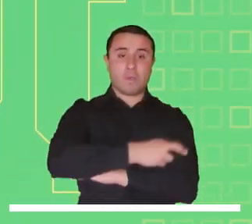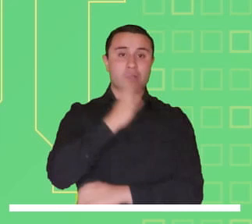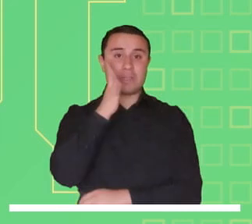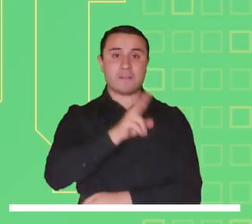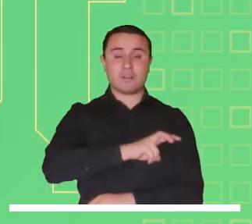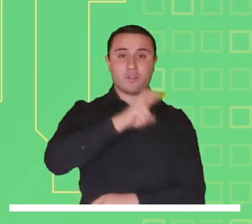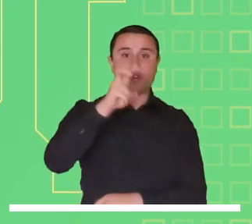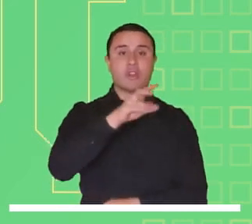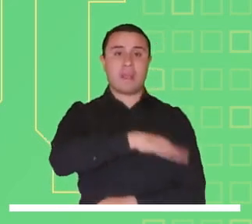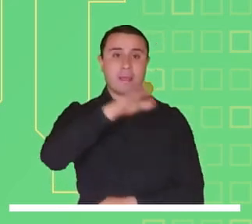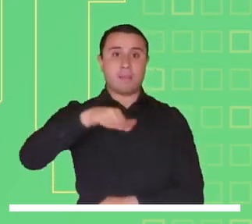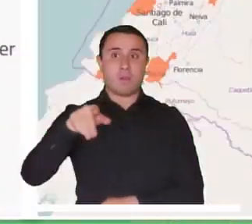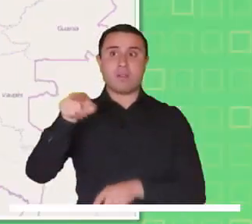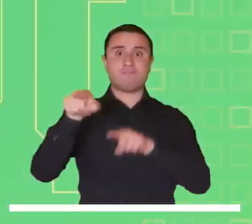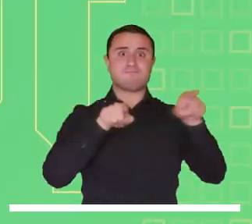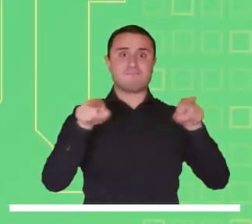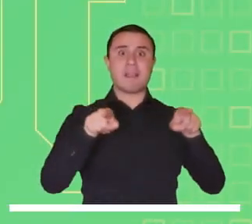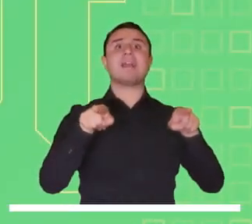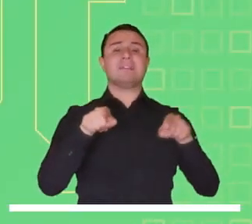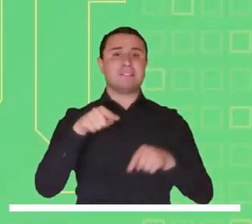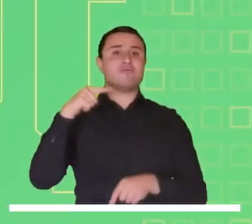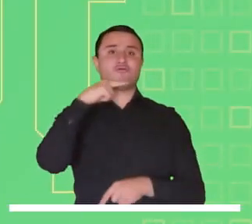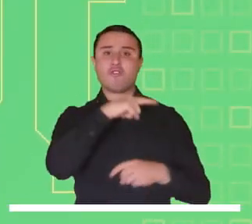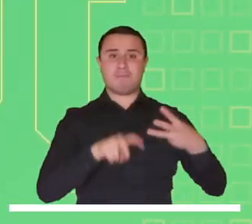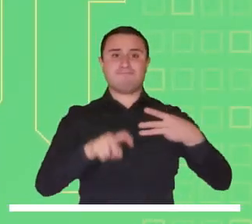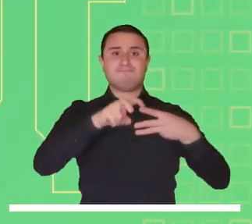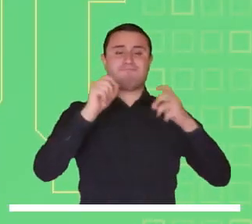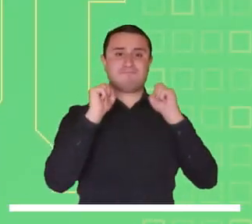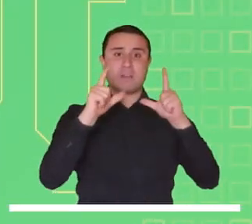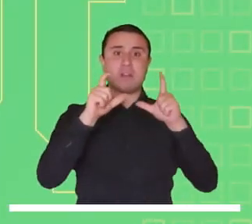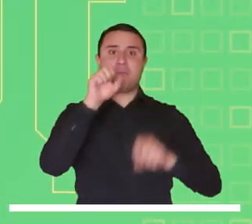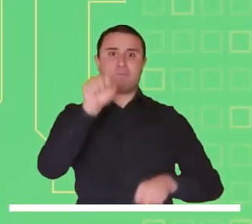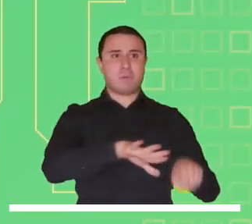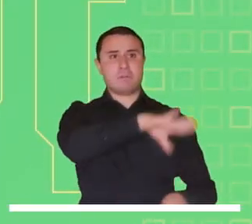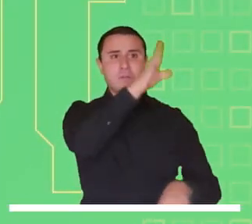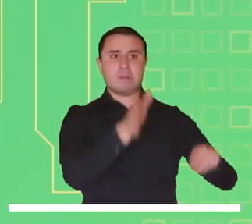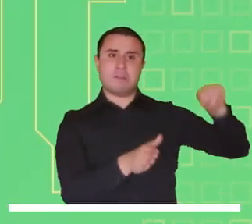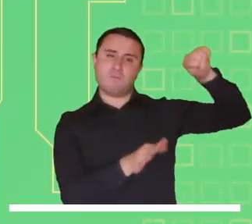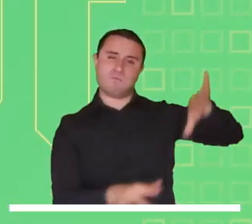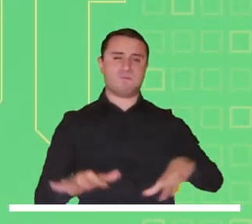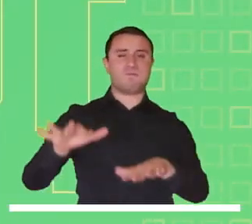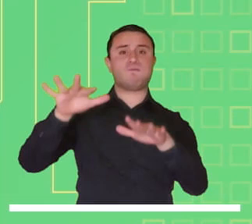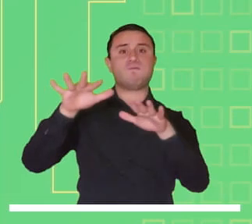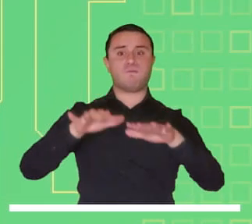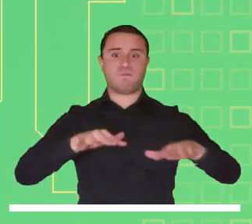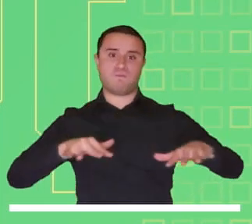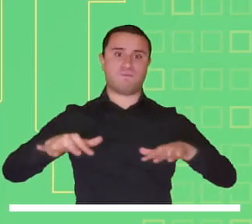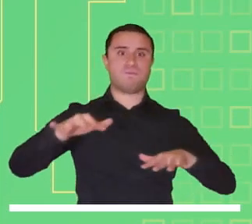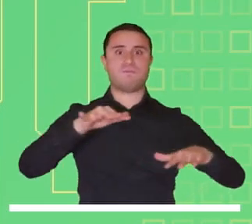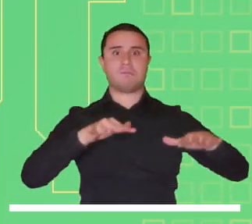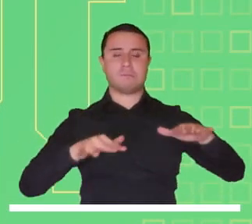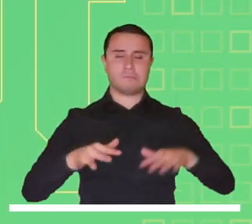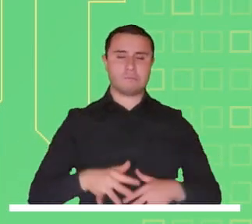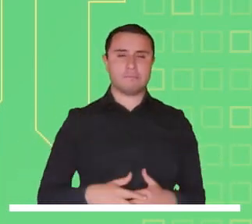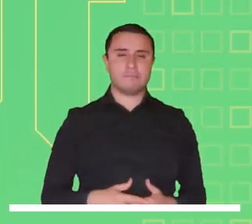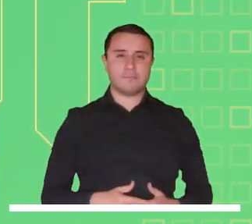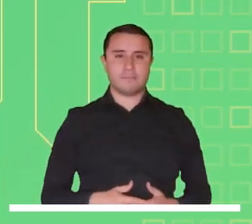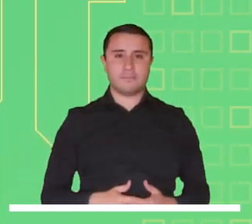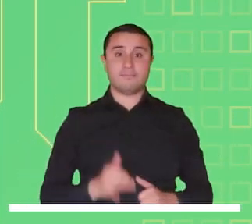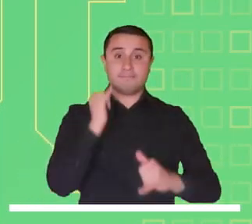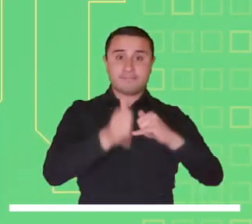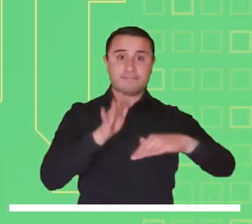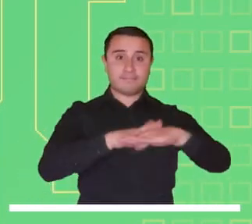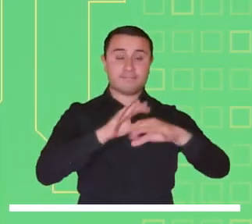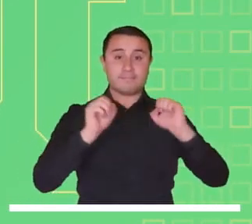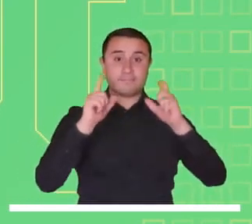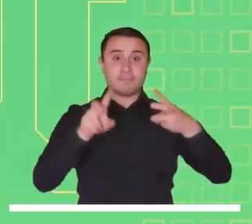seca. En Putumayo, norte de Santander y Antioquia, también tenemos alerta roja, pero en este caso por posibles deslizamientos de